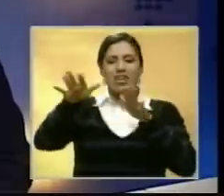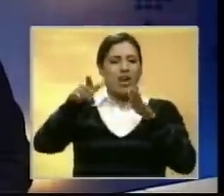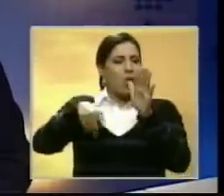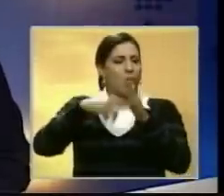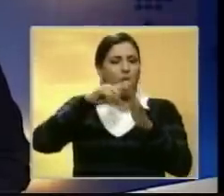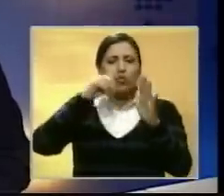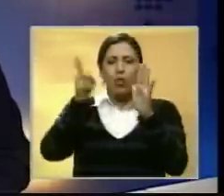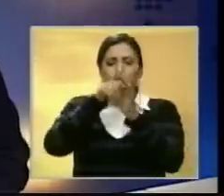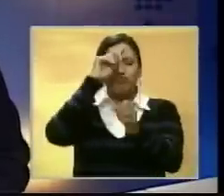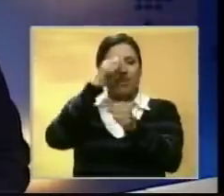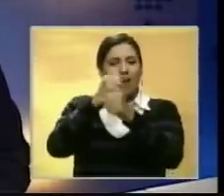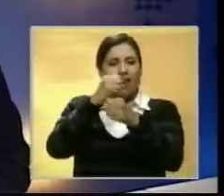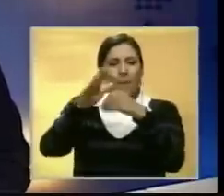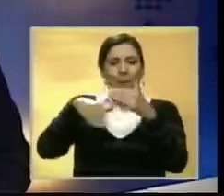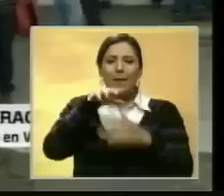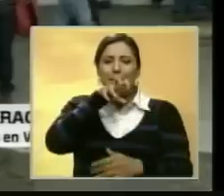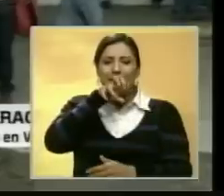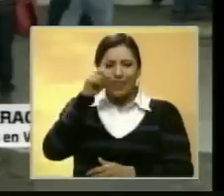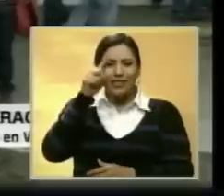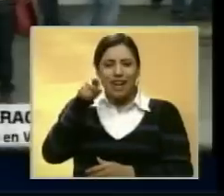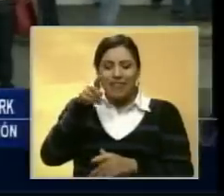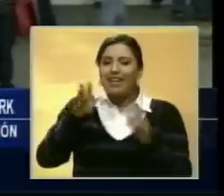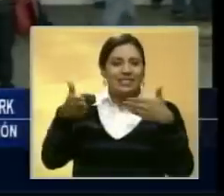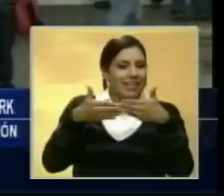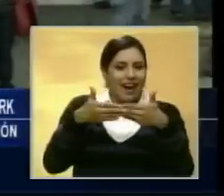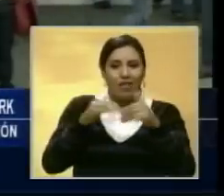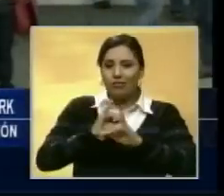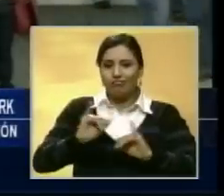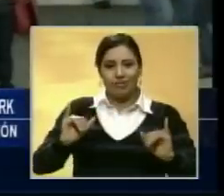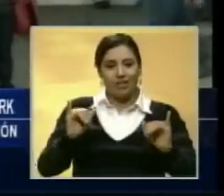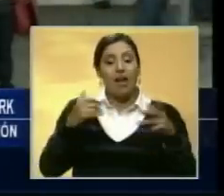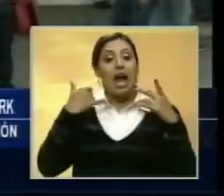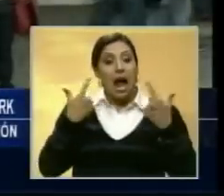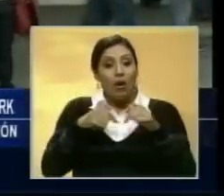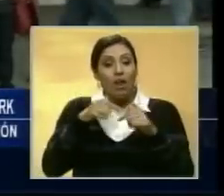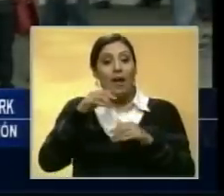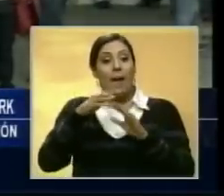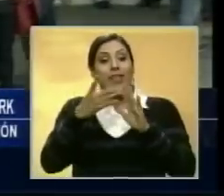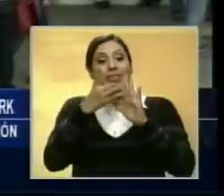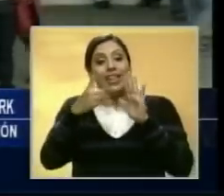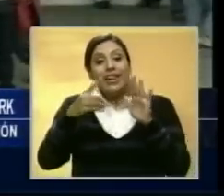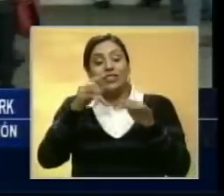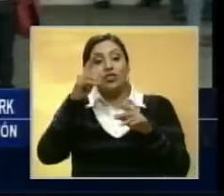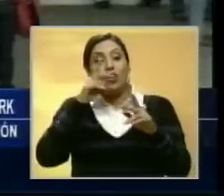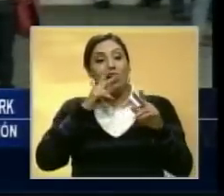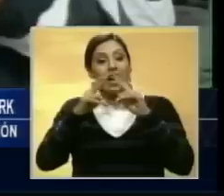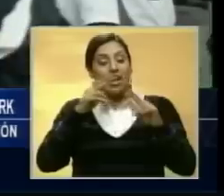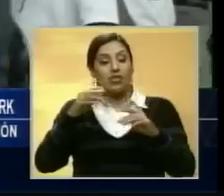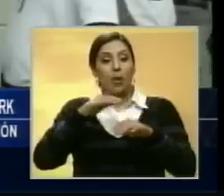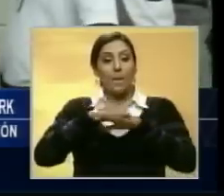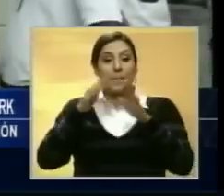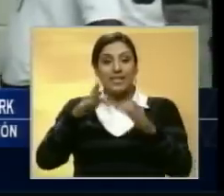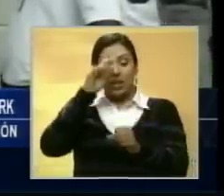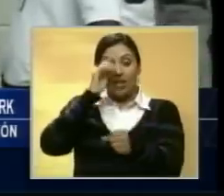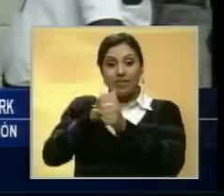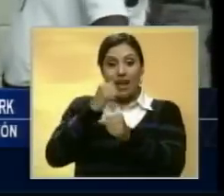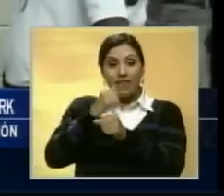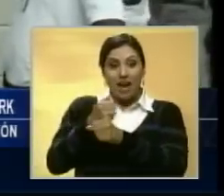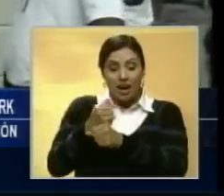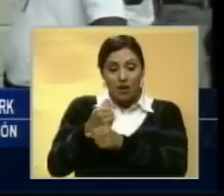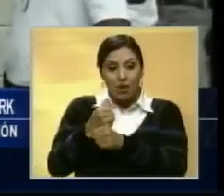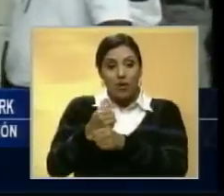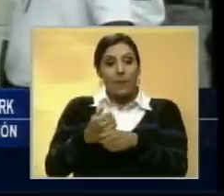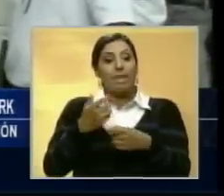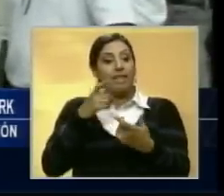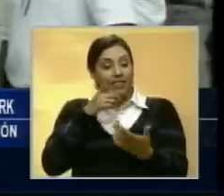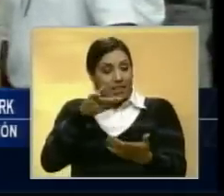todas sus operaciones en el país. La información la dio a conocer la viceministra para Derechos y Relaciones Laborales del Ministerio para el Trabajo, Lenina